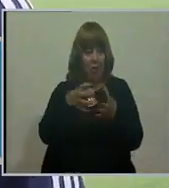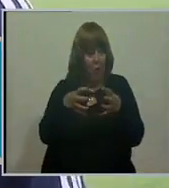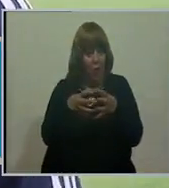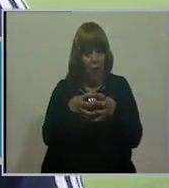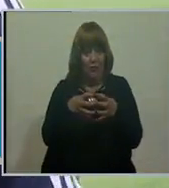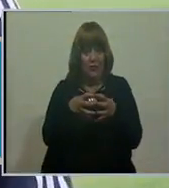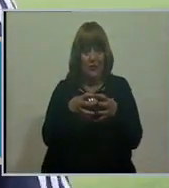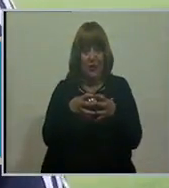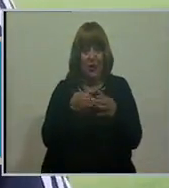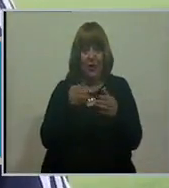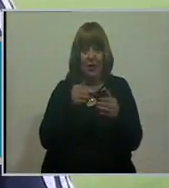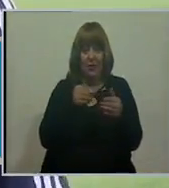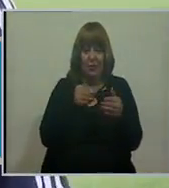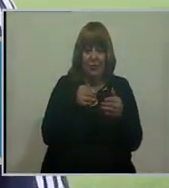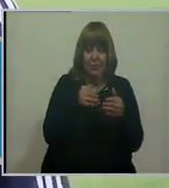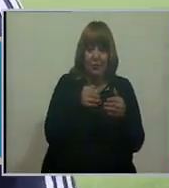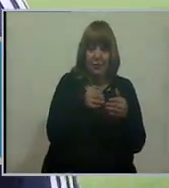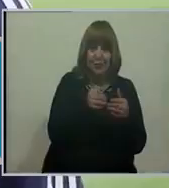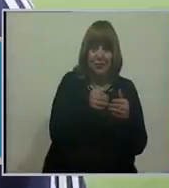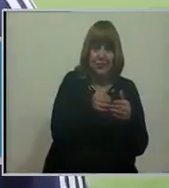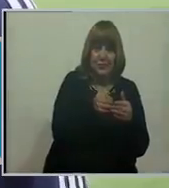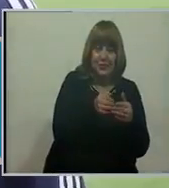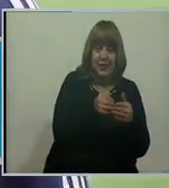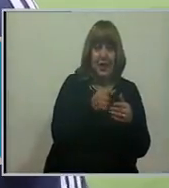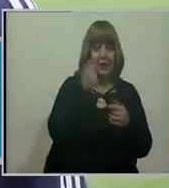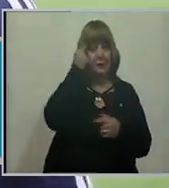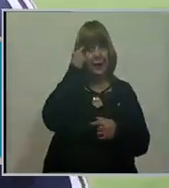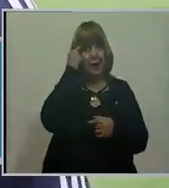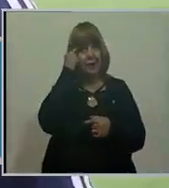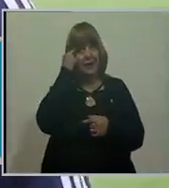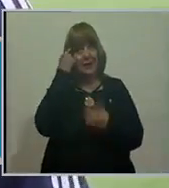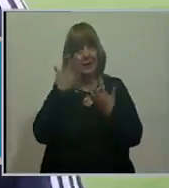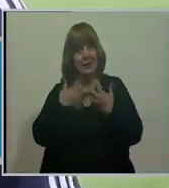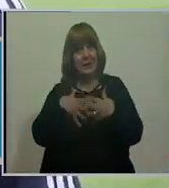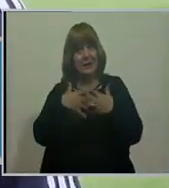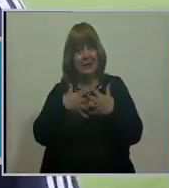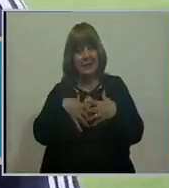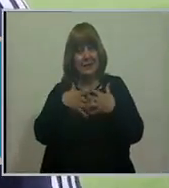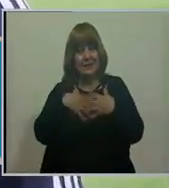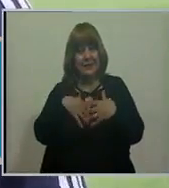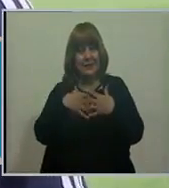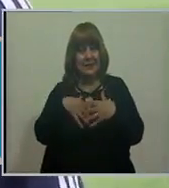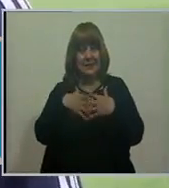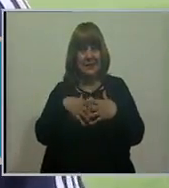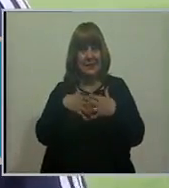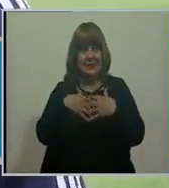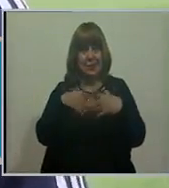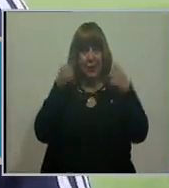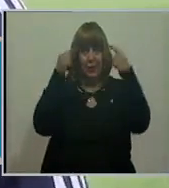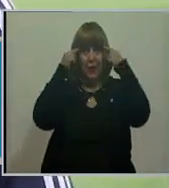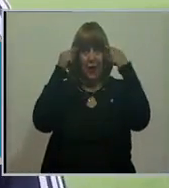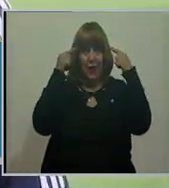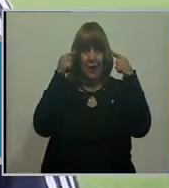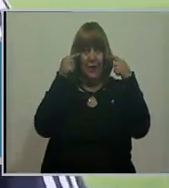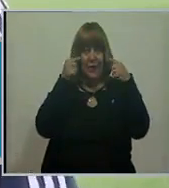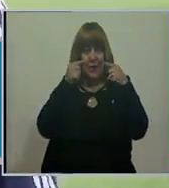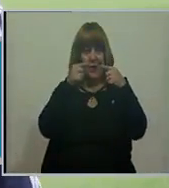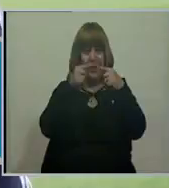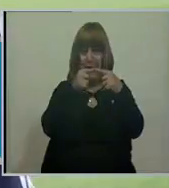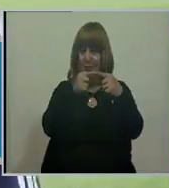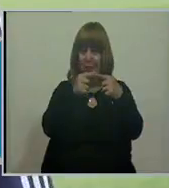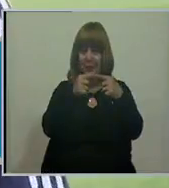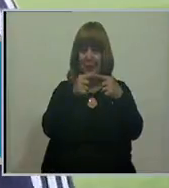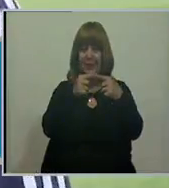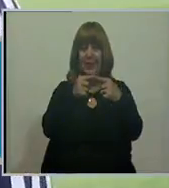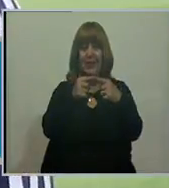y tan cerca, ya la cabeza empieza a funcionar, empieza a meterse de a poco